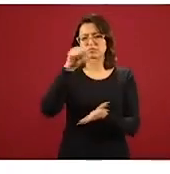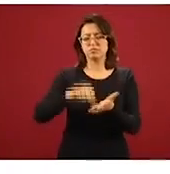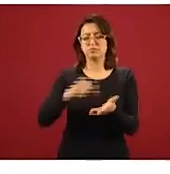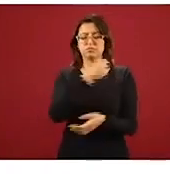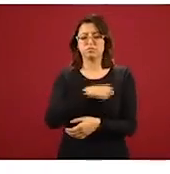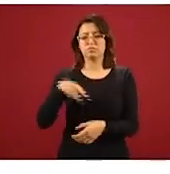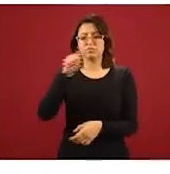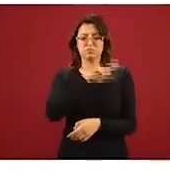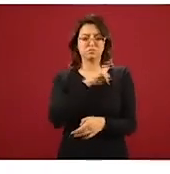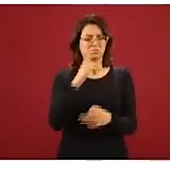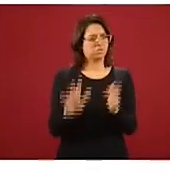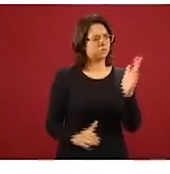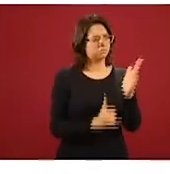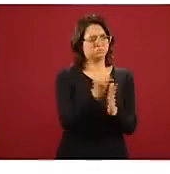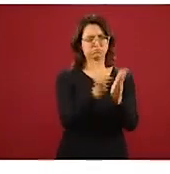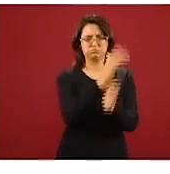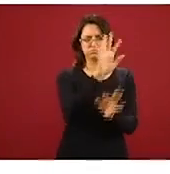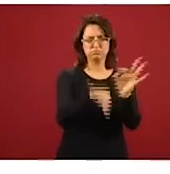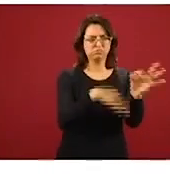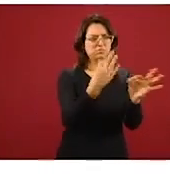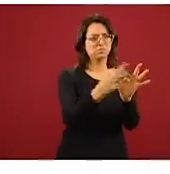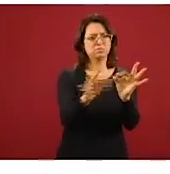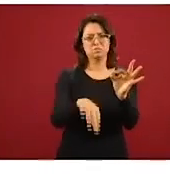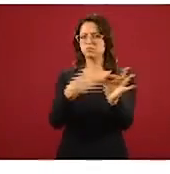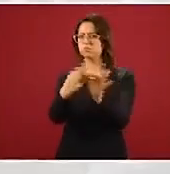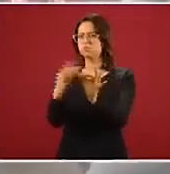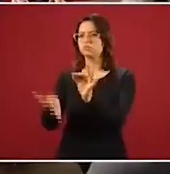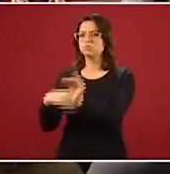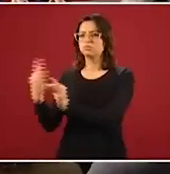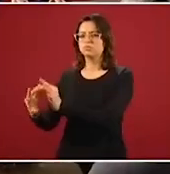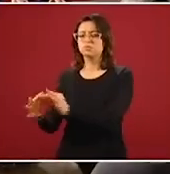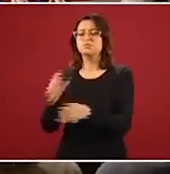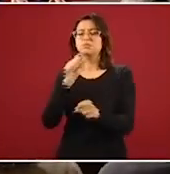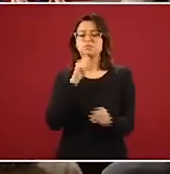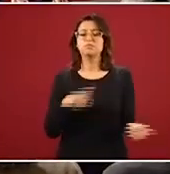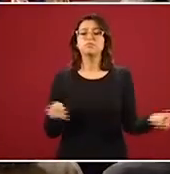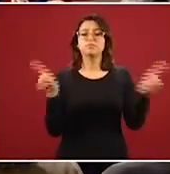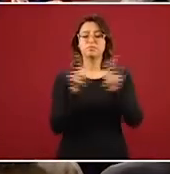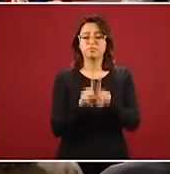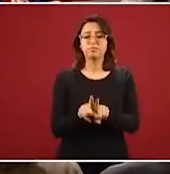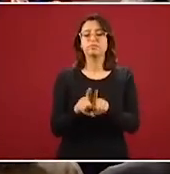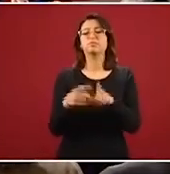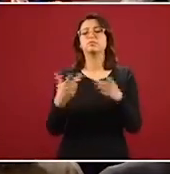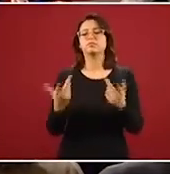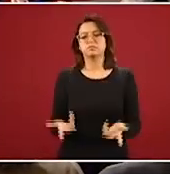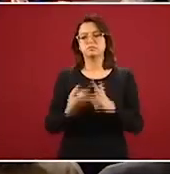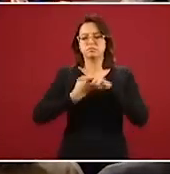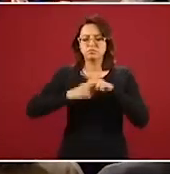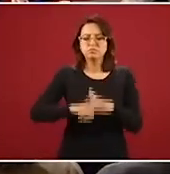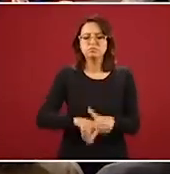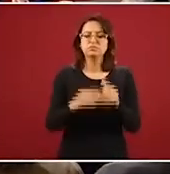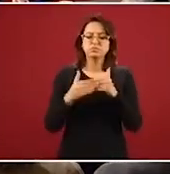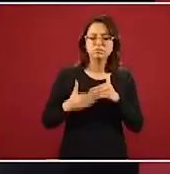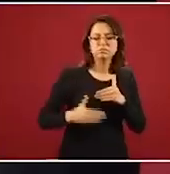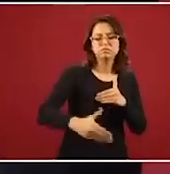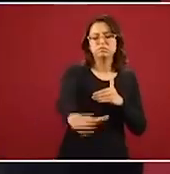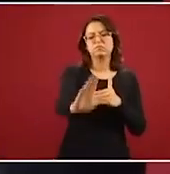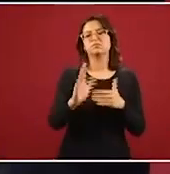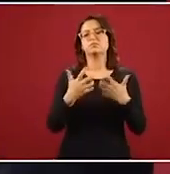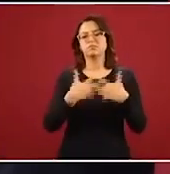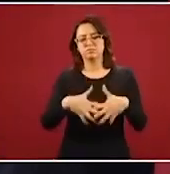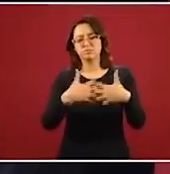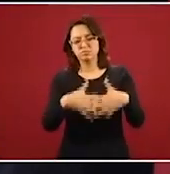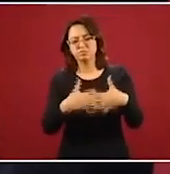fueron terminados. Aquí hemos ido anunciando los que entraron en operación, también que estaban prácticamente listos, pero les